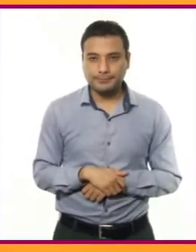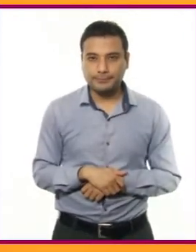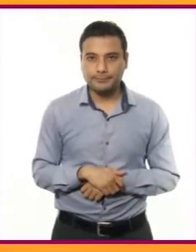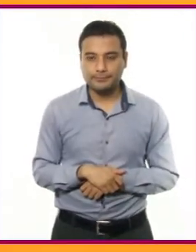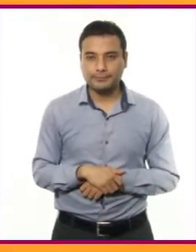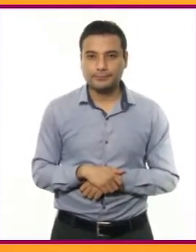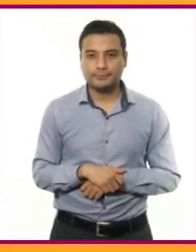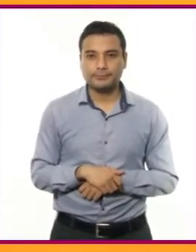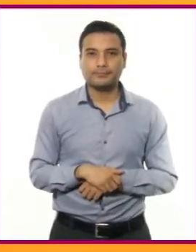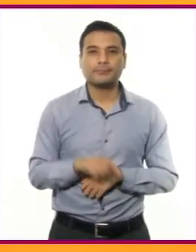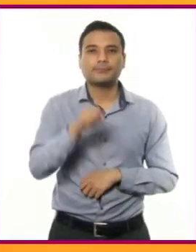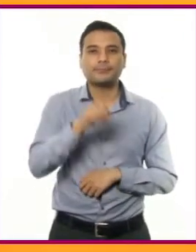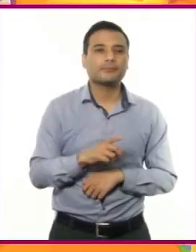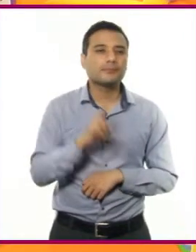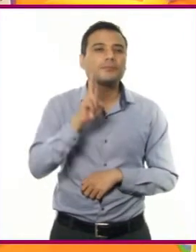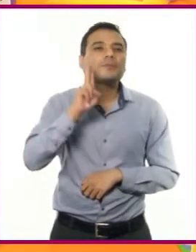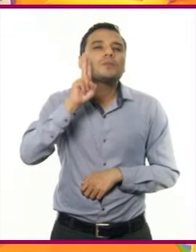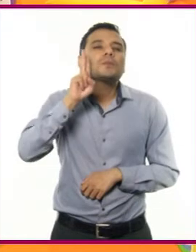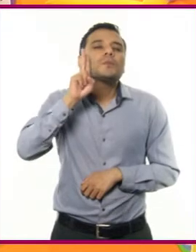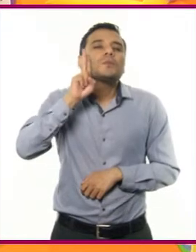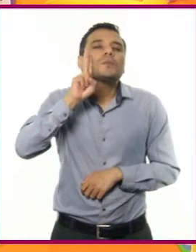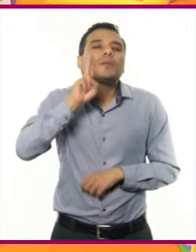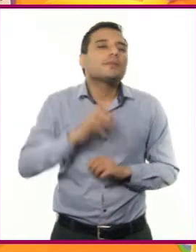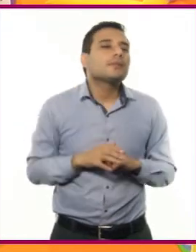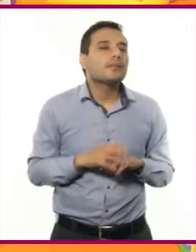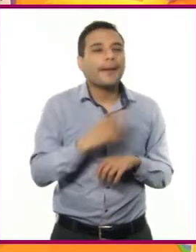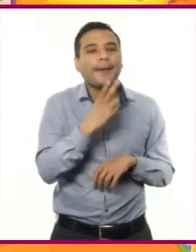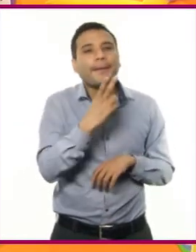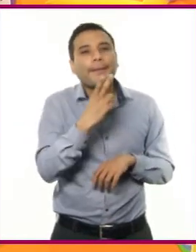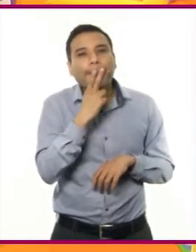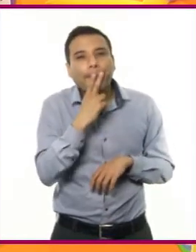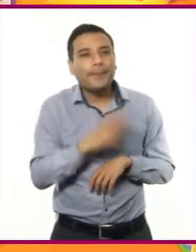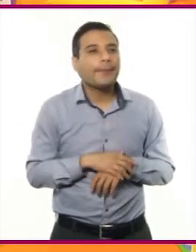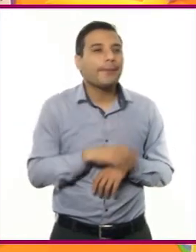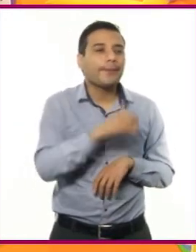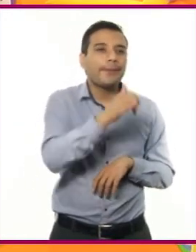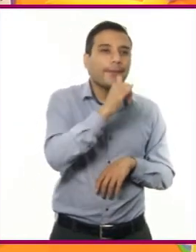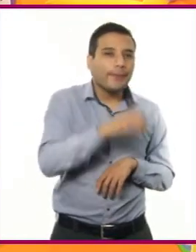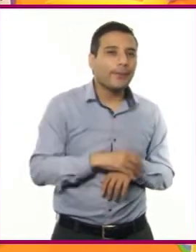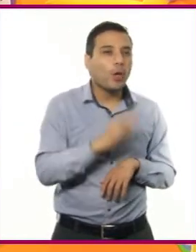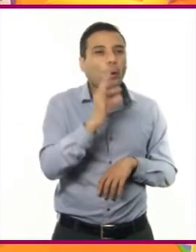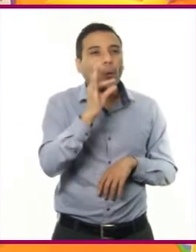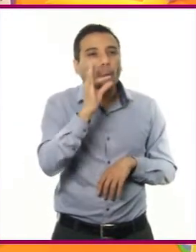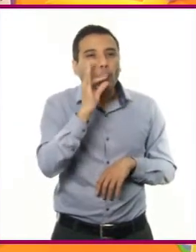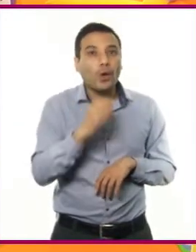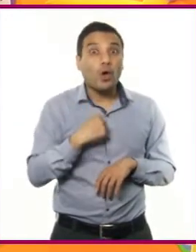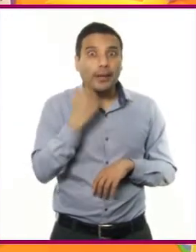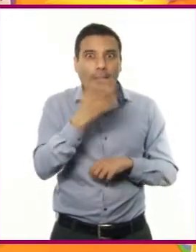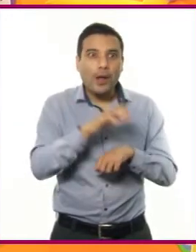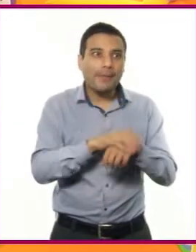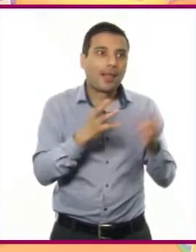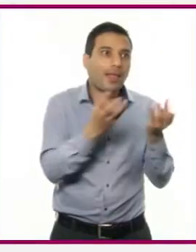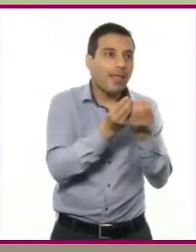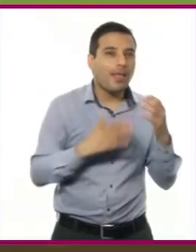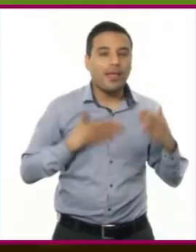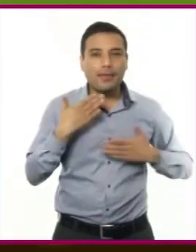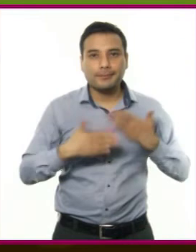de probar por curiosidad, por formar parte de un grupo de amigos o solo por